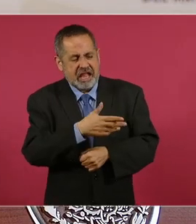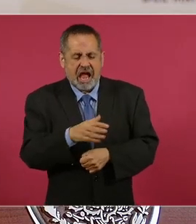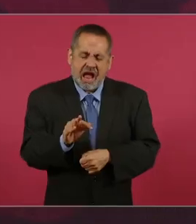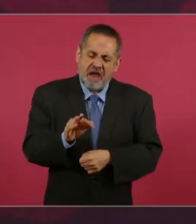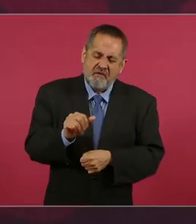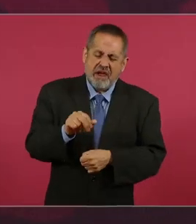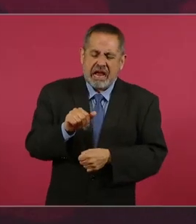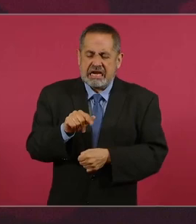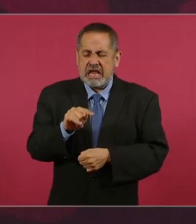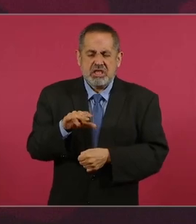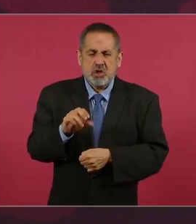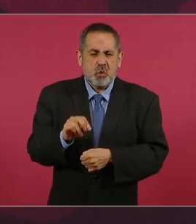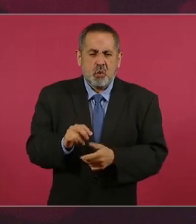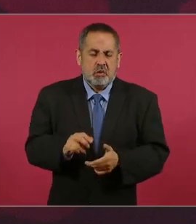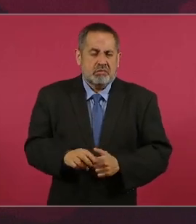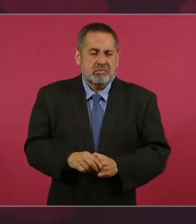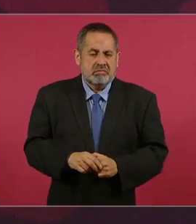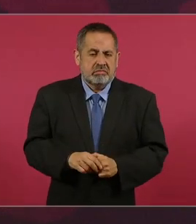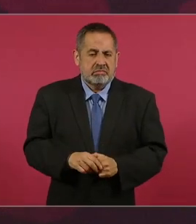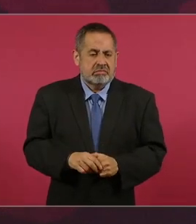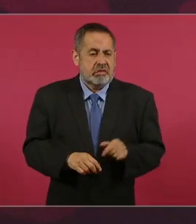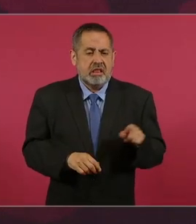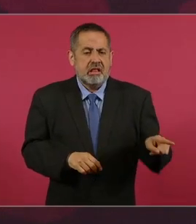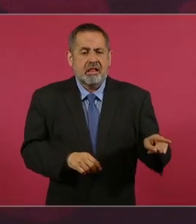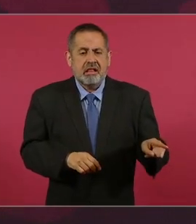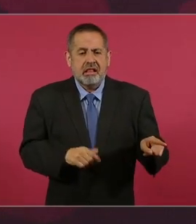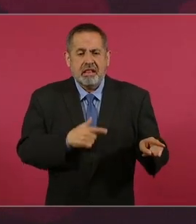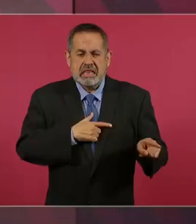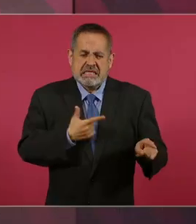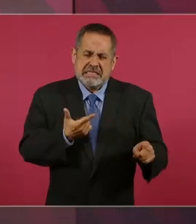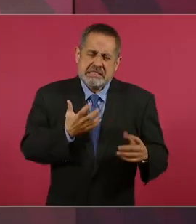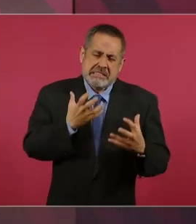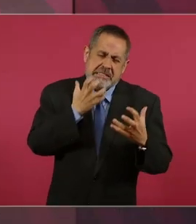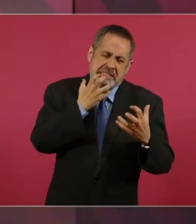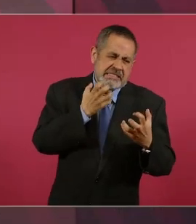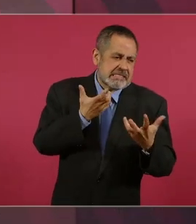y le gusta mucho el dinero.